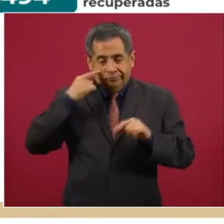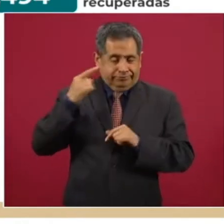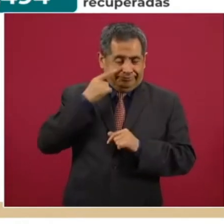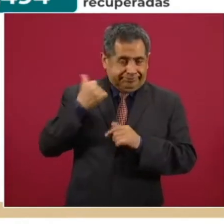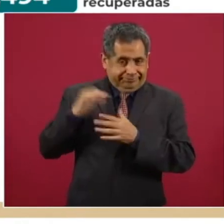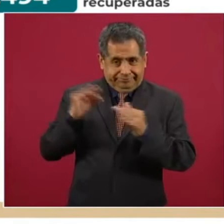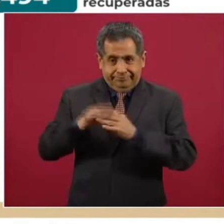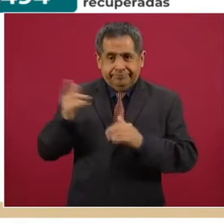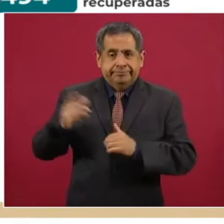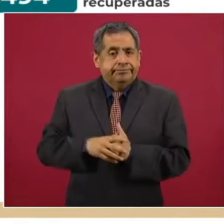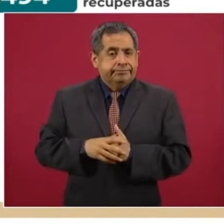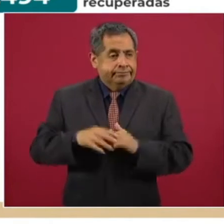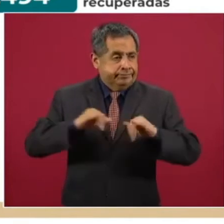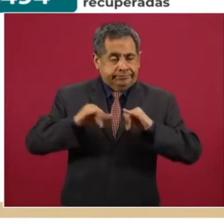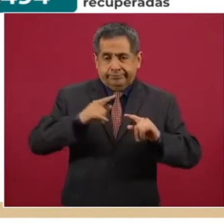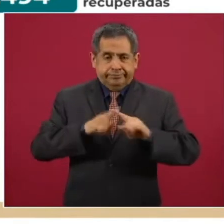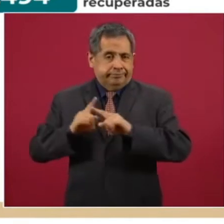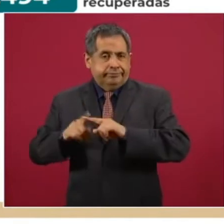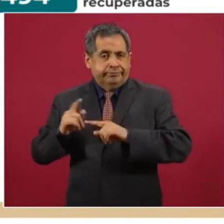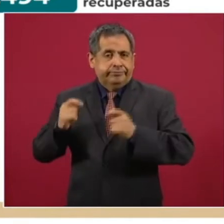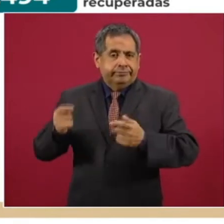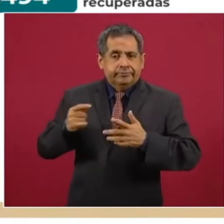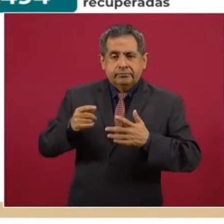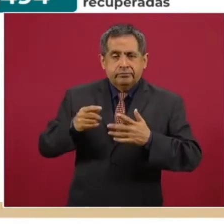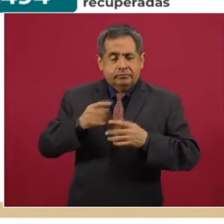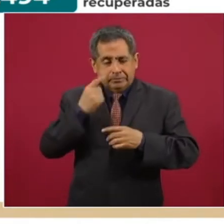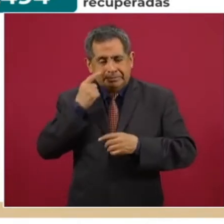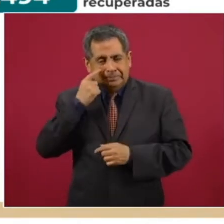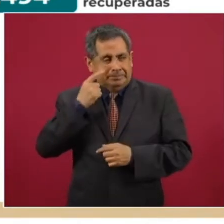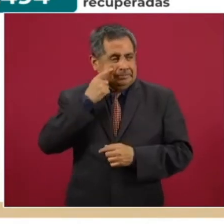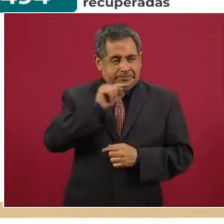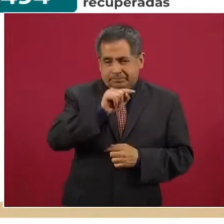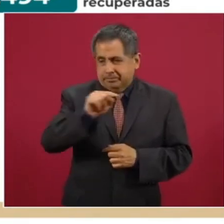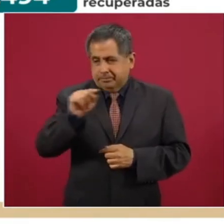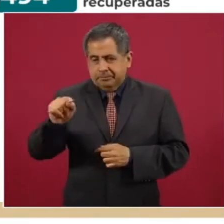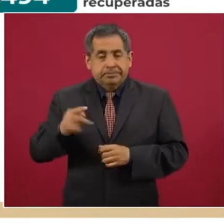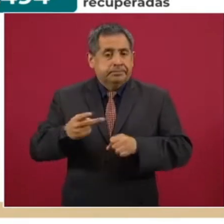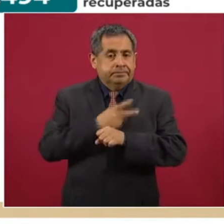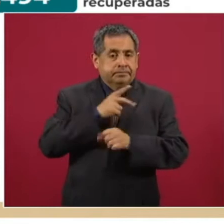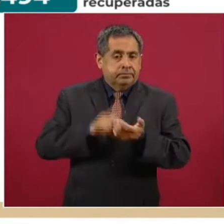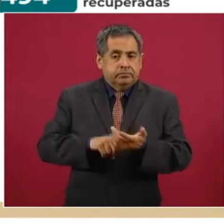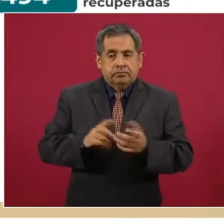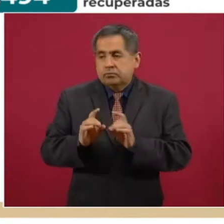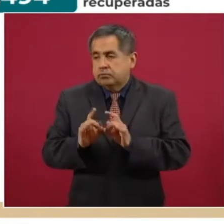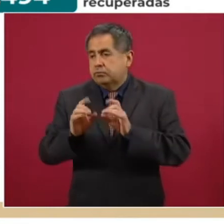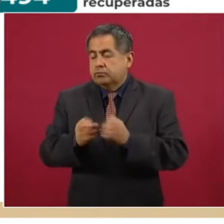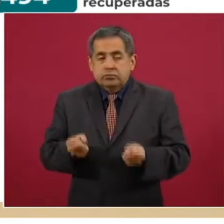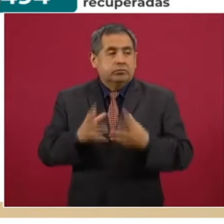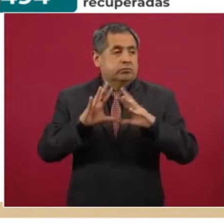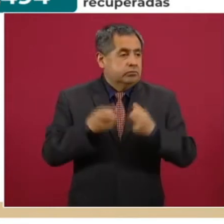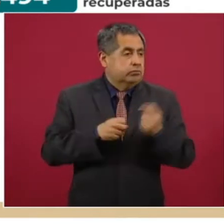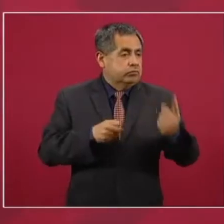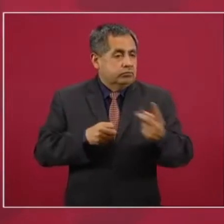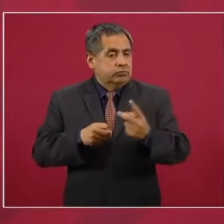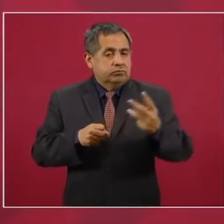epidémica es una gráfica de la frecuencia con que ocurre un fenómeno, en este caso los casos, y se